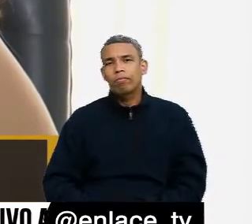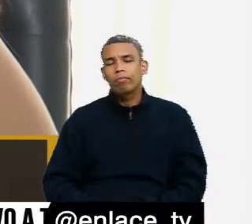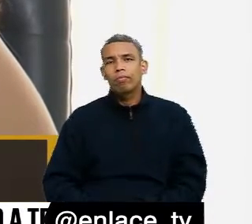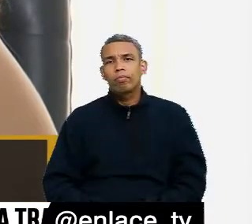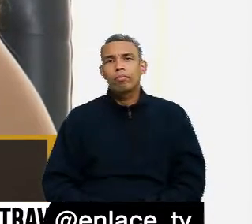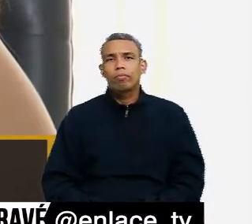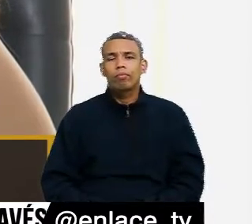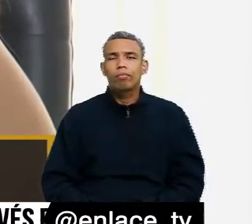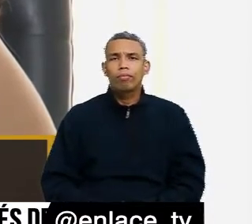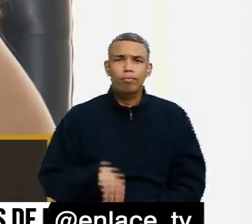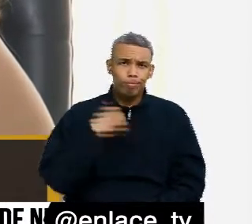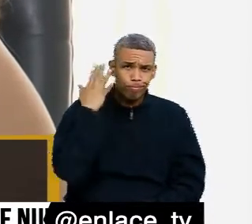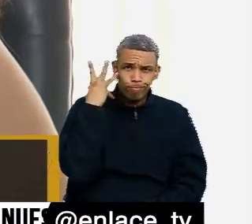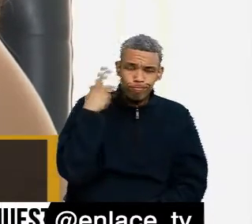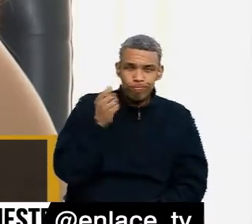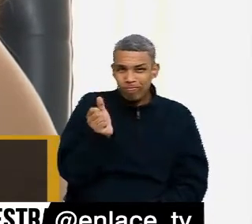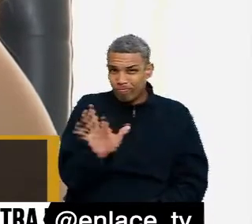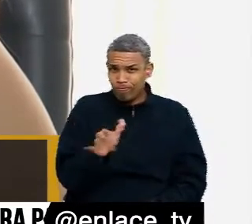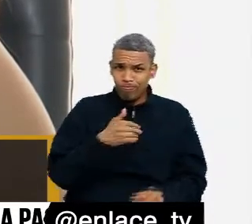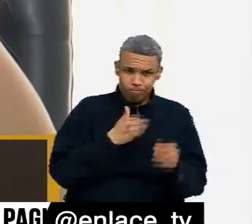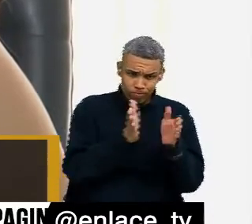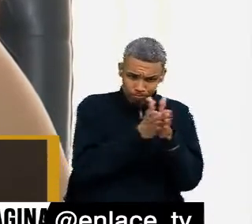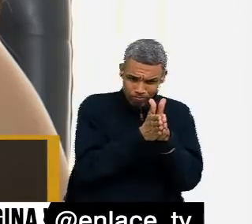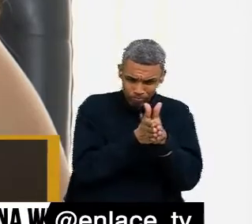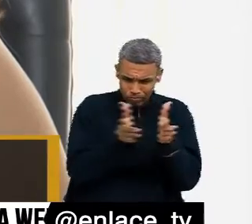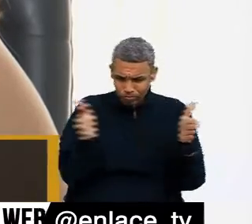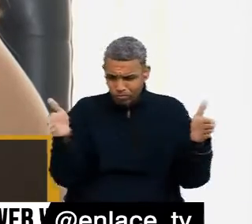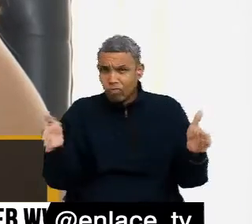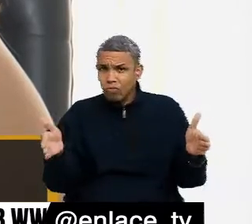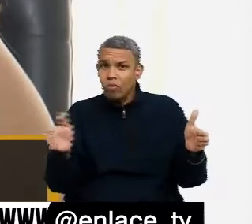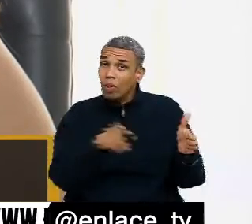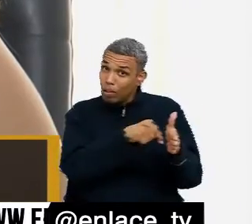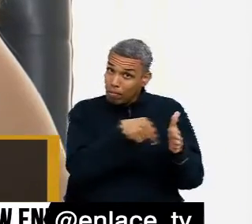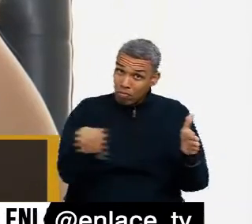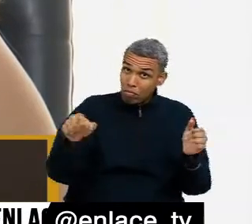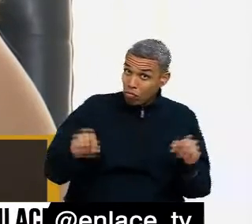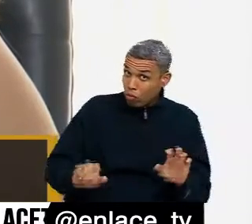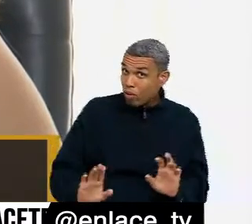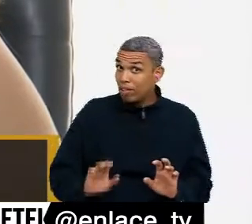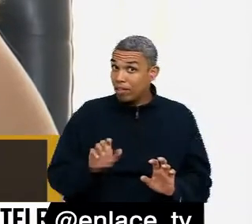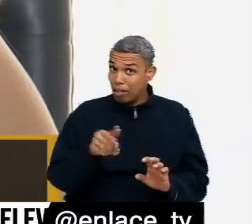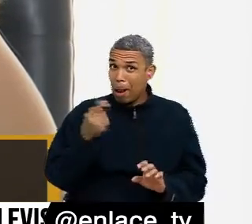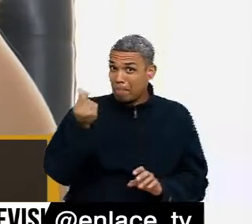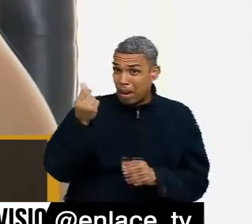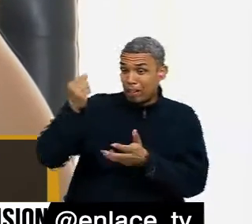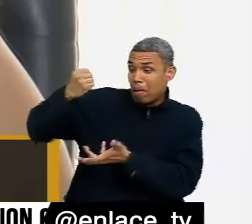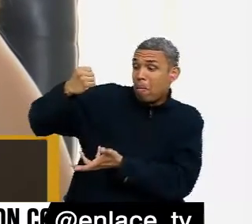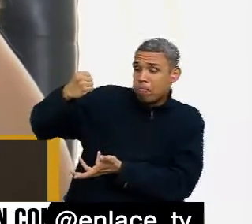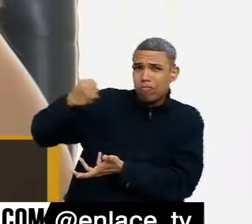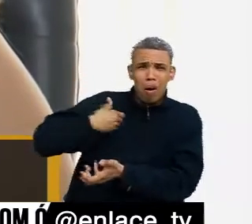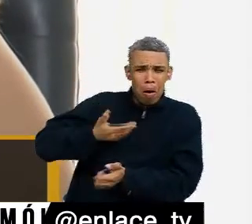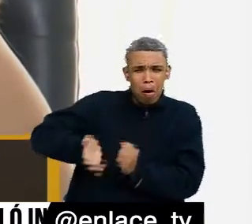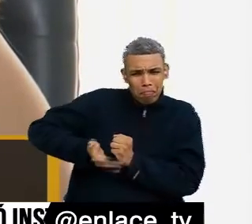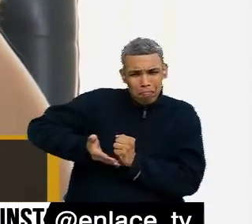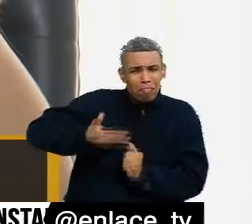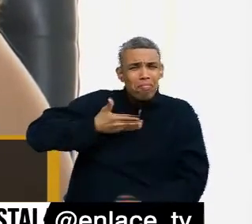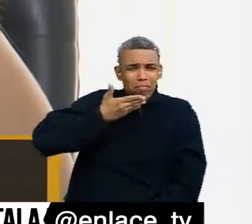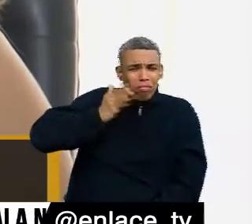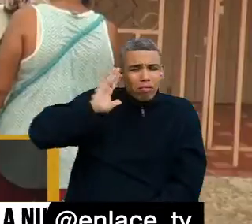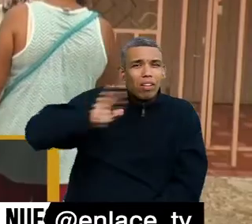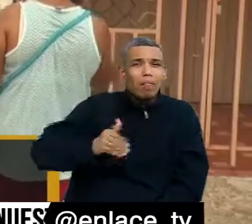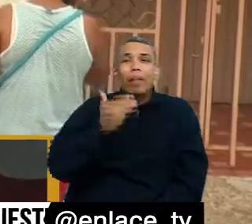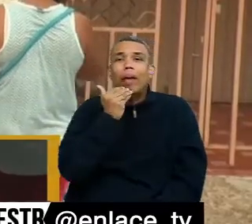los 15 días hábiles. Está asegurado el recurso económico para todos. No es que si no llega en determinada fecha se van a quedar